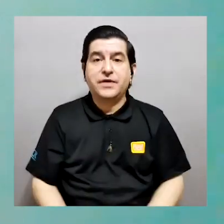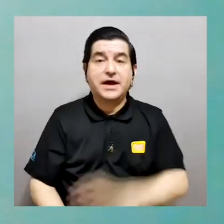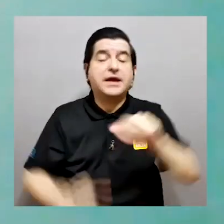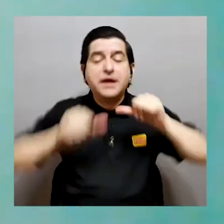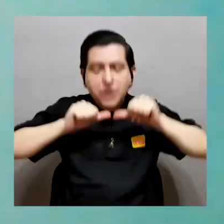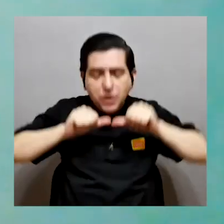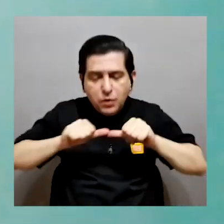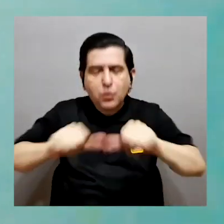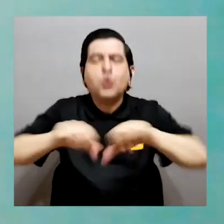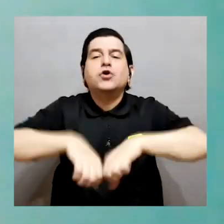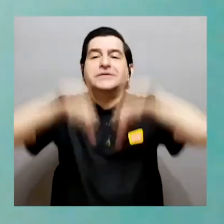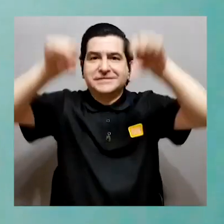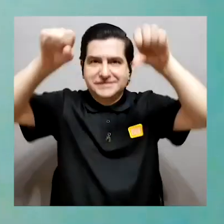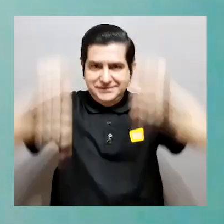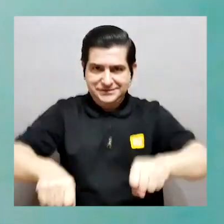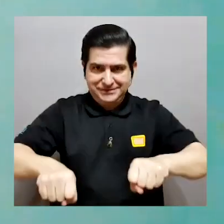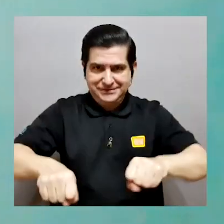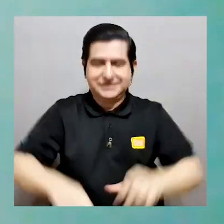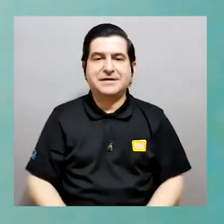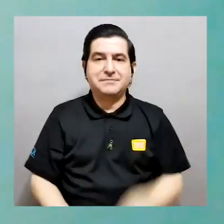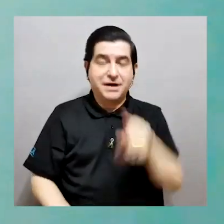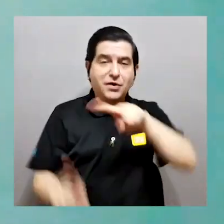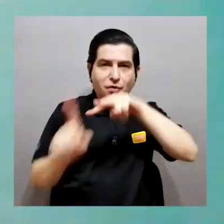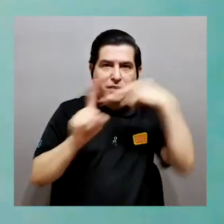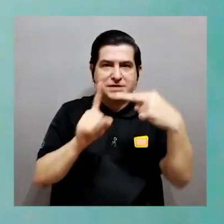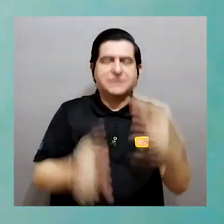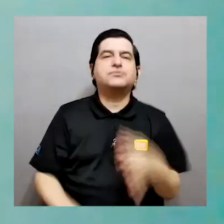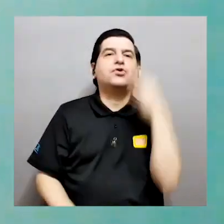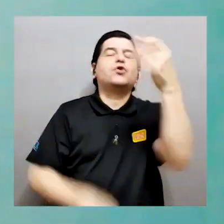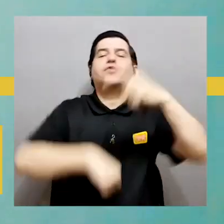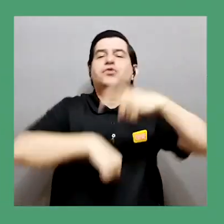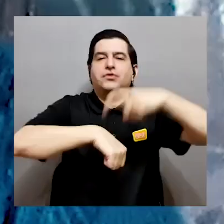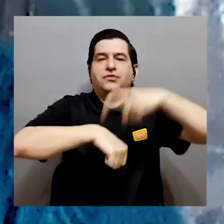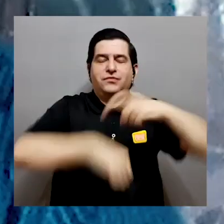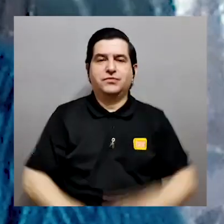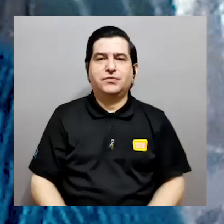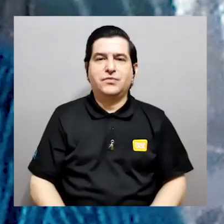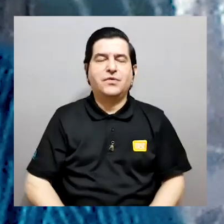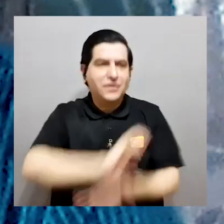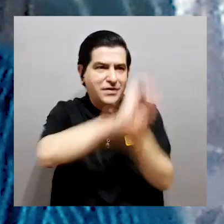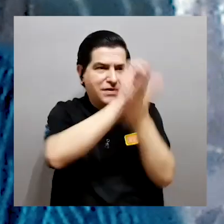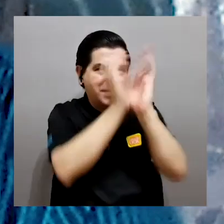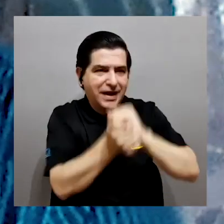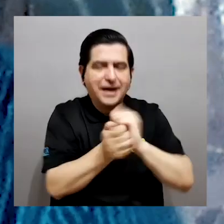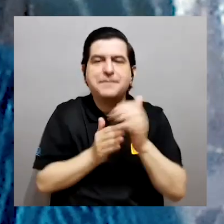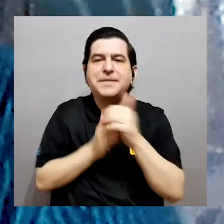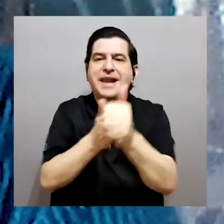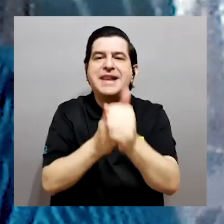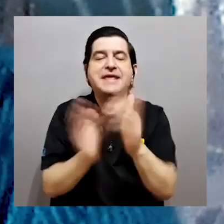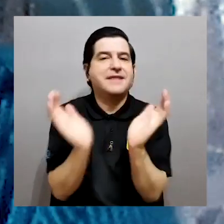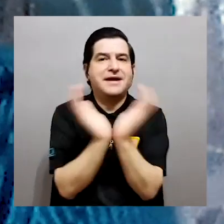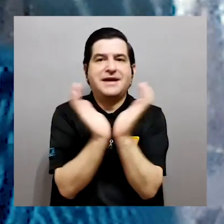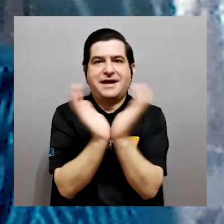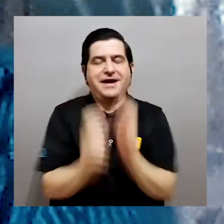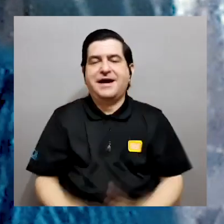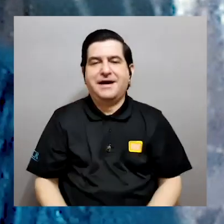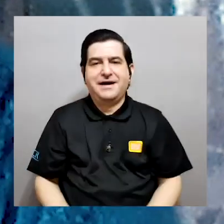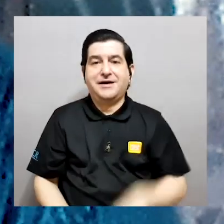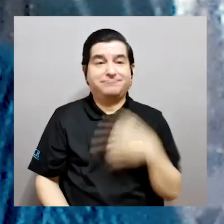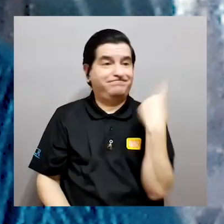hacer sostenible el sistema con esa visión de largo plazo. La reforma las tiene que liderar la caja, no hay